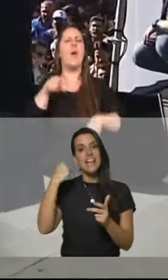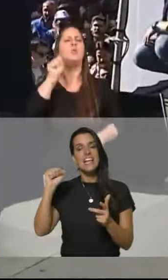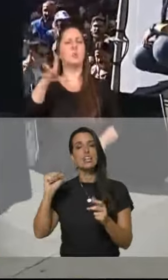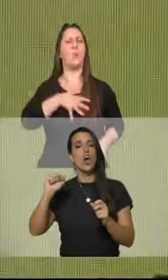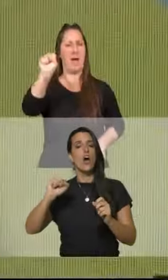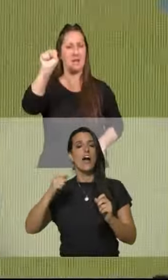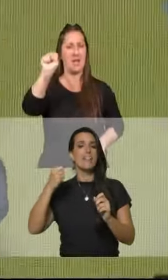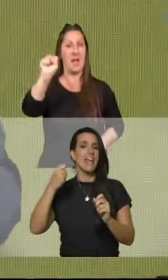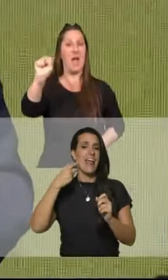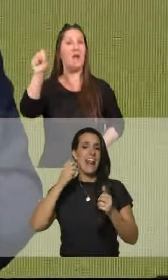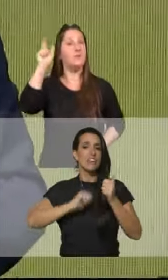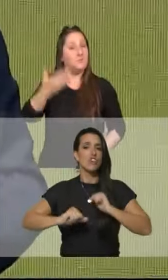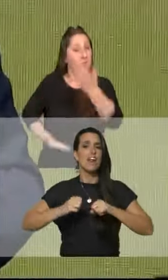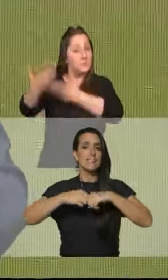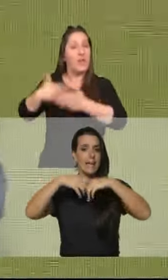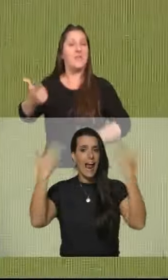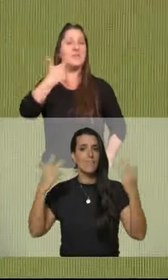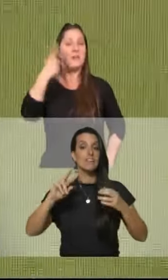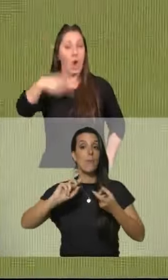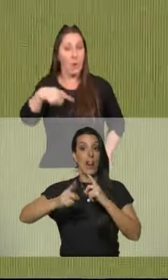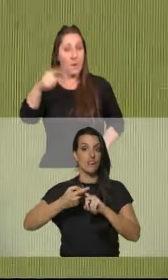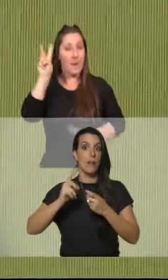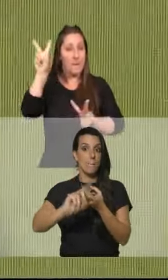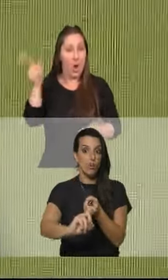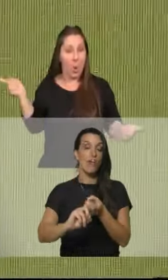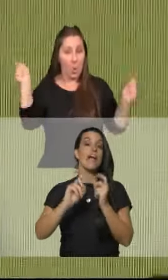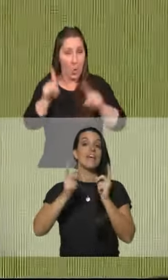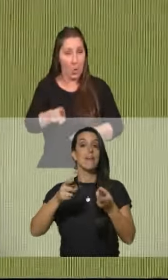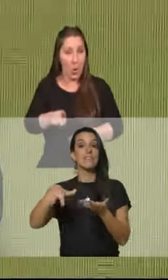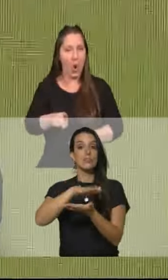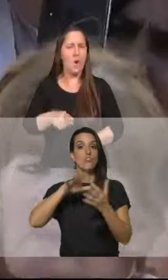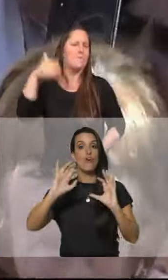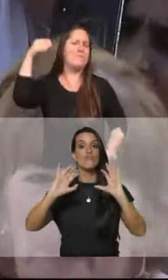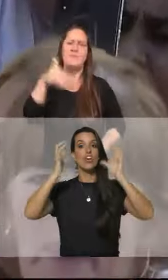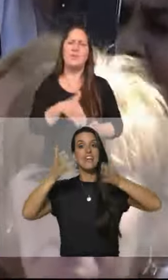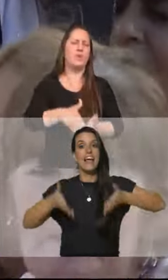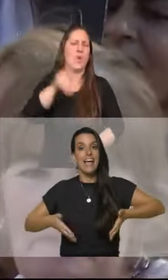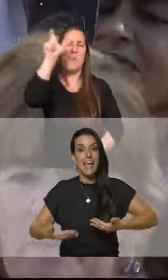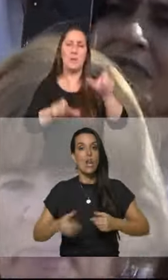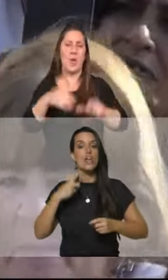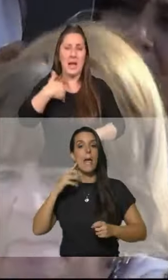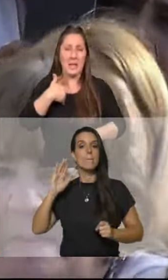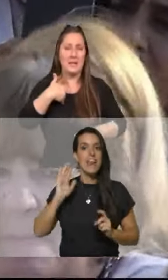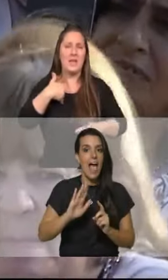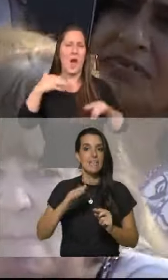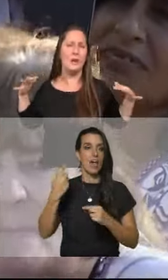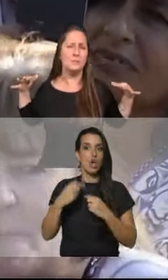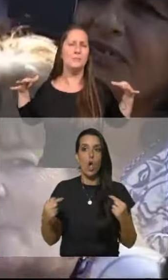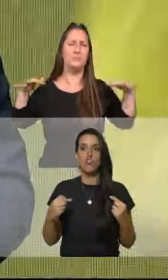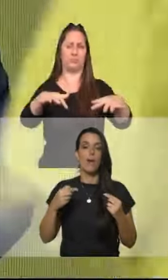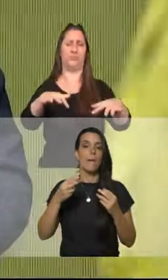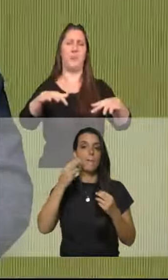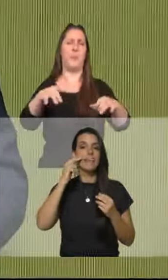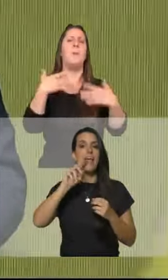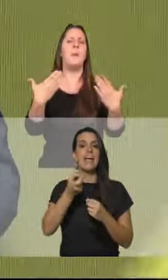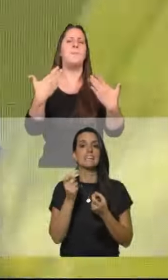graves doblemente agravadas por el vínculo y por darse en un contexto de violencia de género y de amenazas coactivas en perjuicio de su